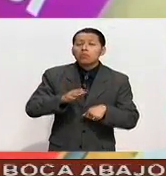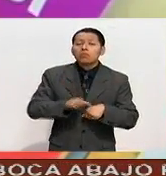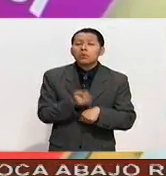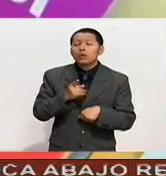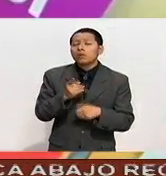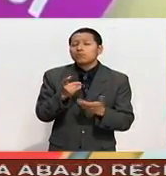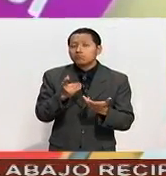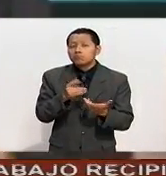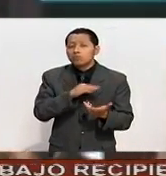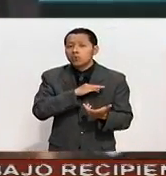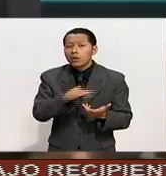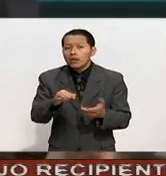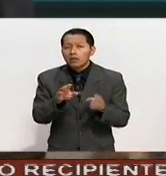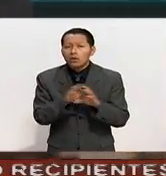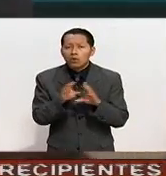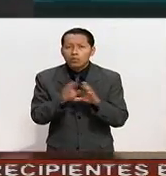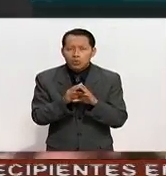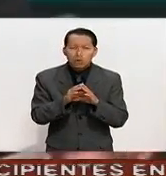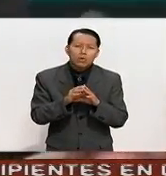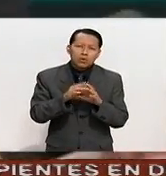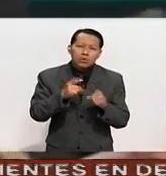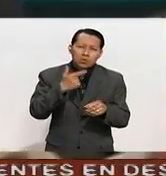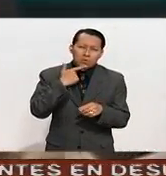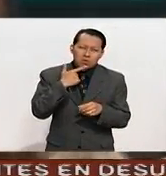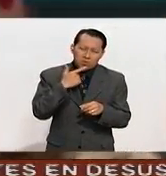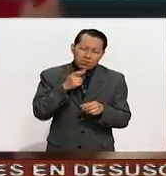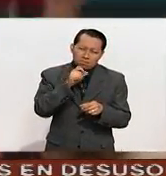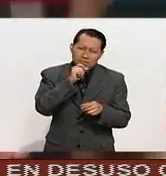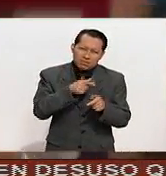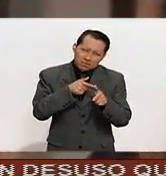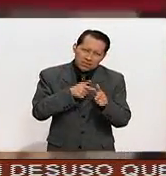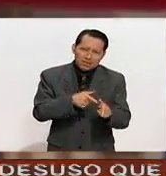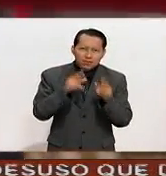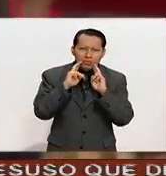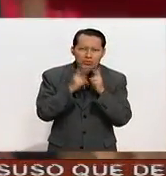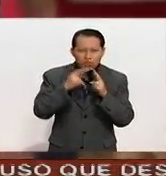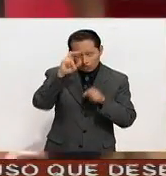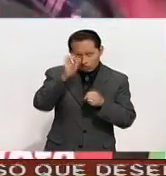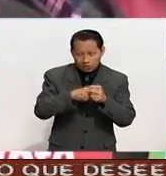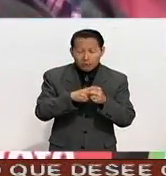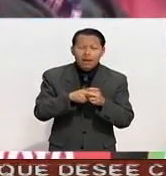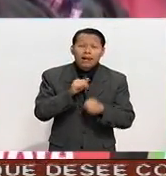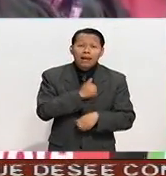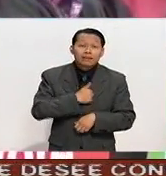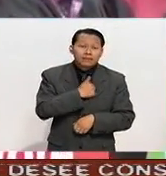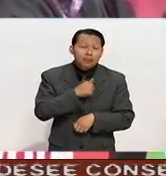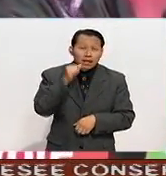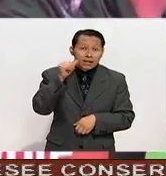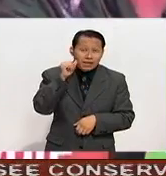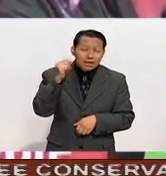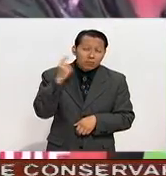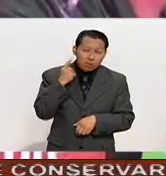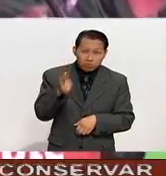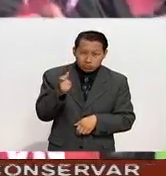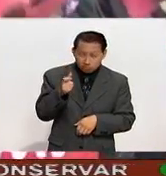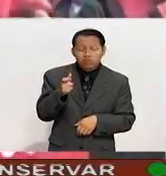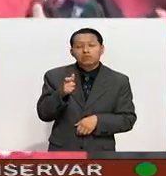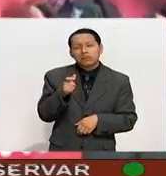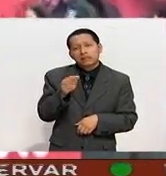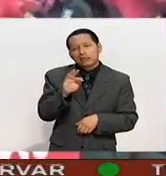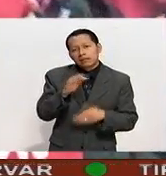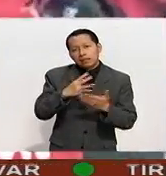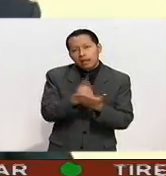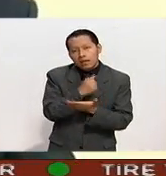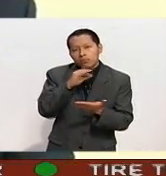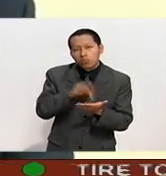no al Reino Unido en la Unión Europea. Desafortunadamente, el asesinato de ayer puede ser que gane algunos puntos, porque es muy lamentable